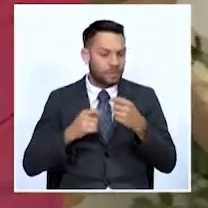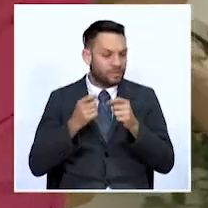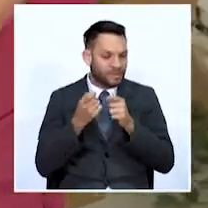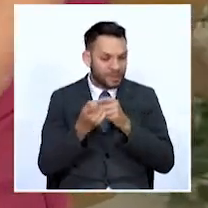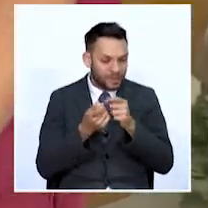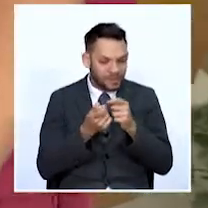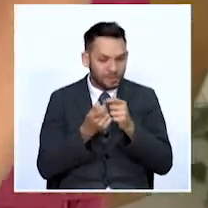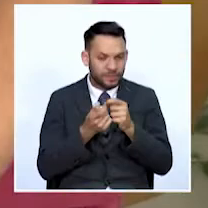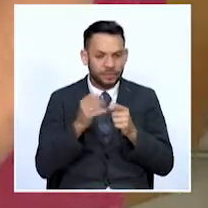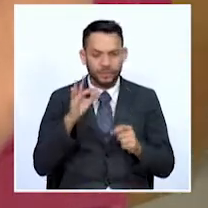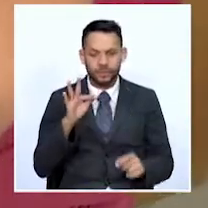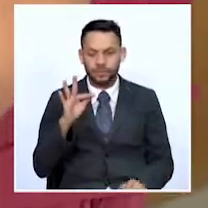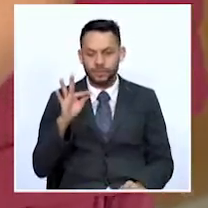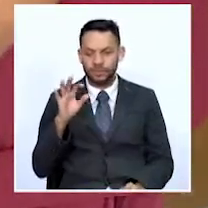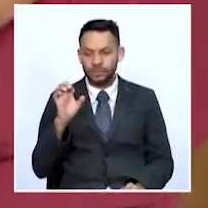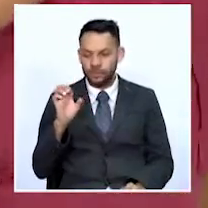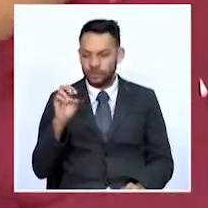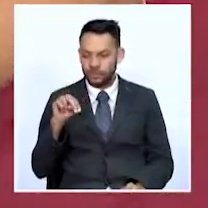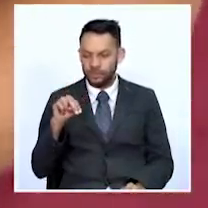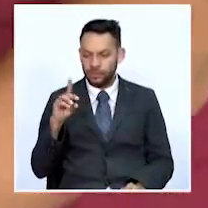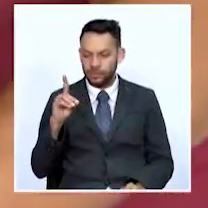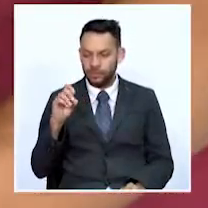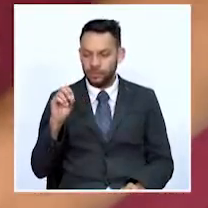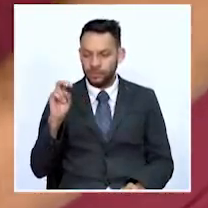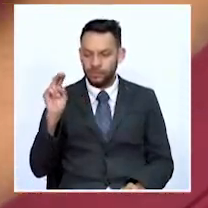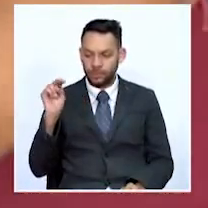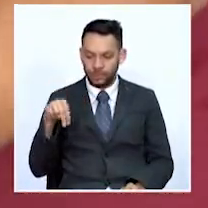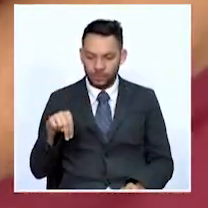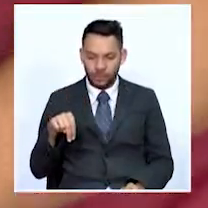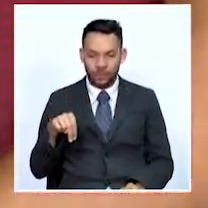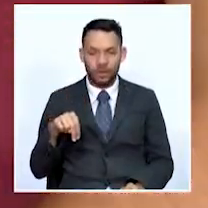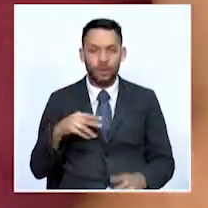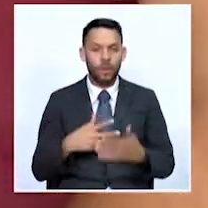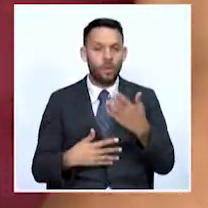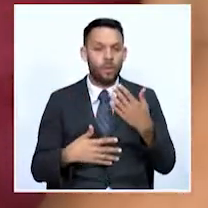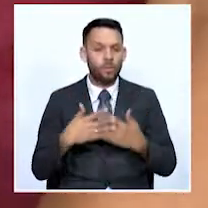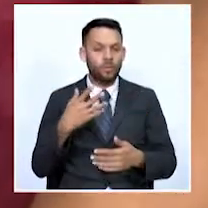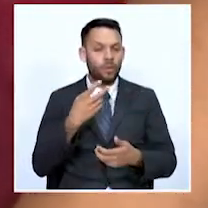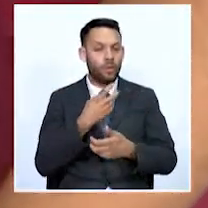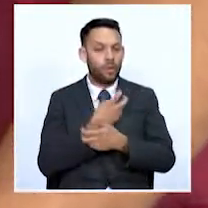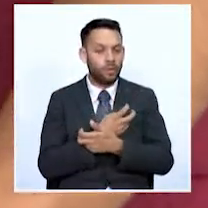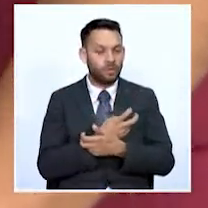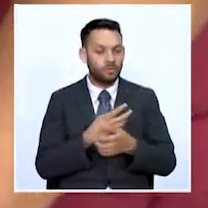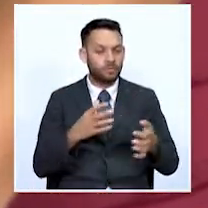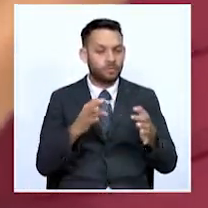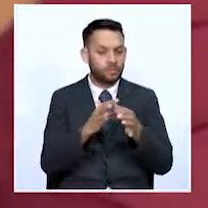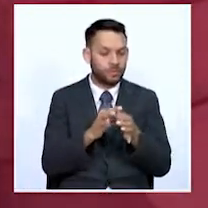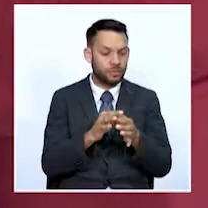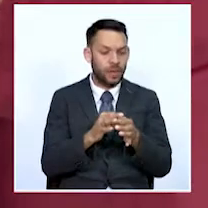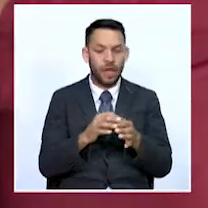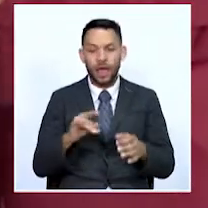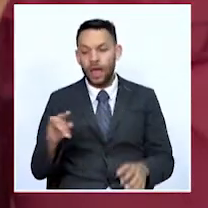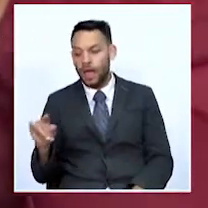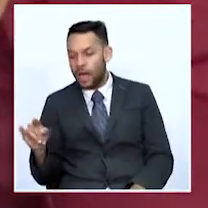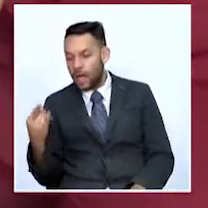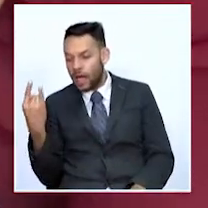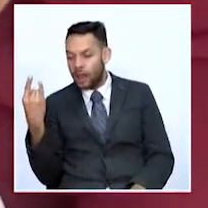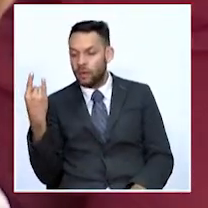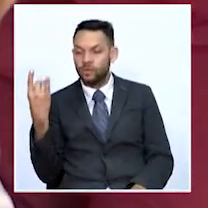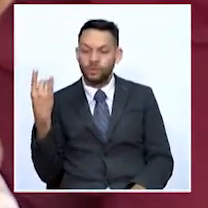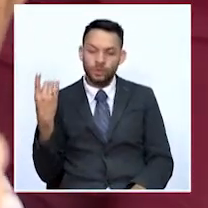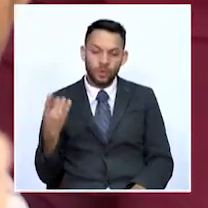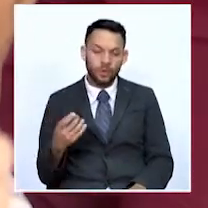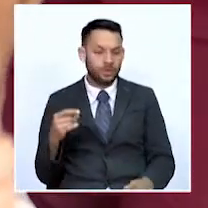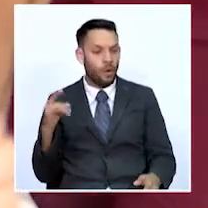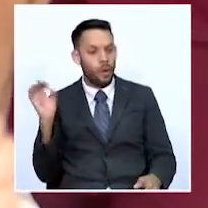¿Qué pasa? Por movimientos repetitivos, por golpes, por múltiples